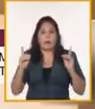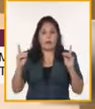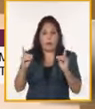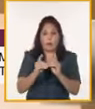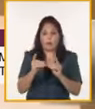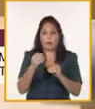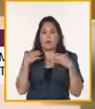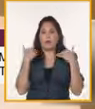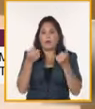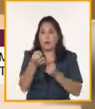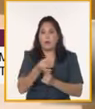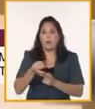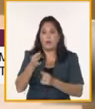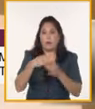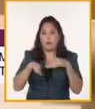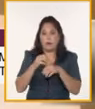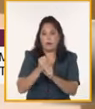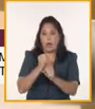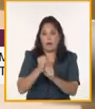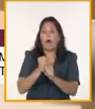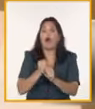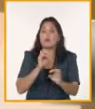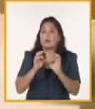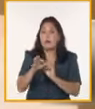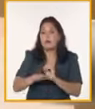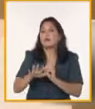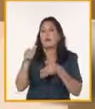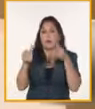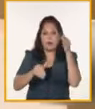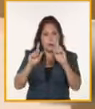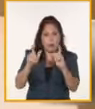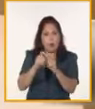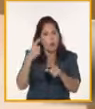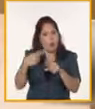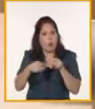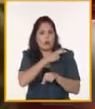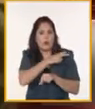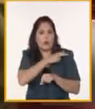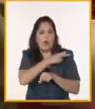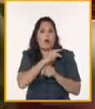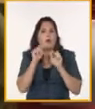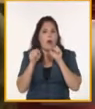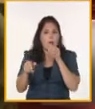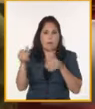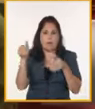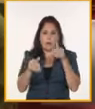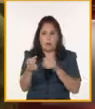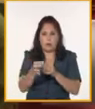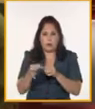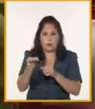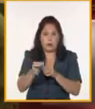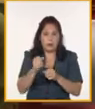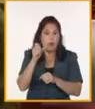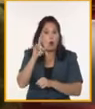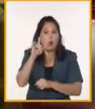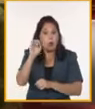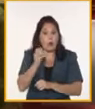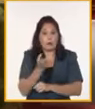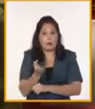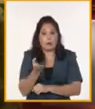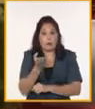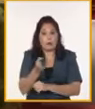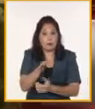municipales los directores municipales de trabajo seguridad social y otros cuadros de funcionarios del nivel del nivel municipal con más de 90 solicitudes